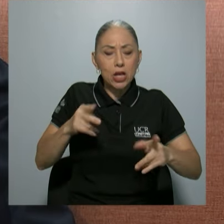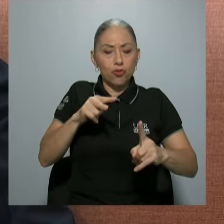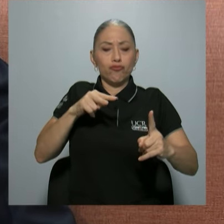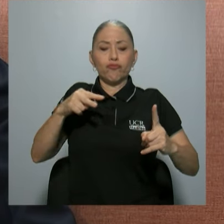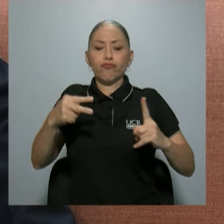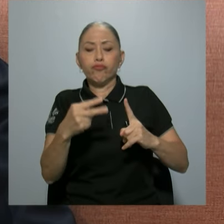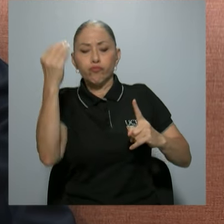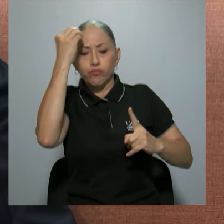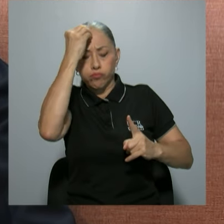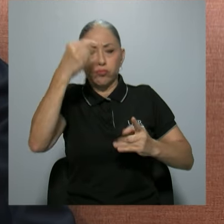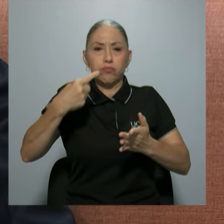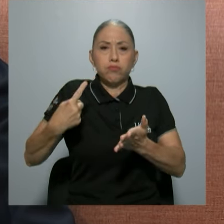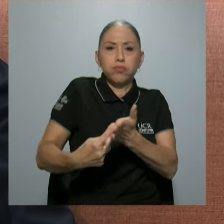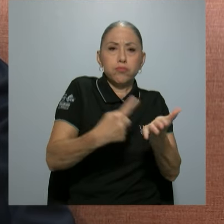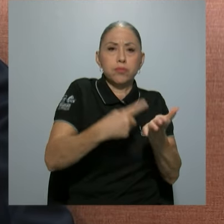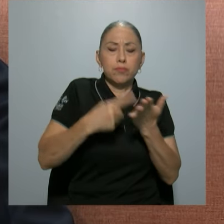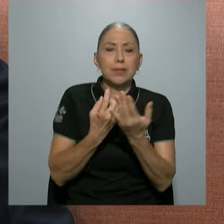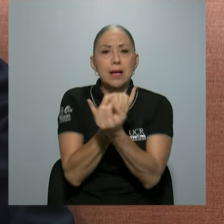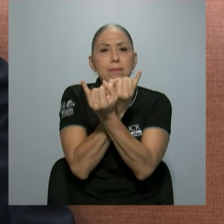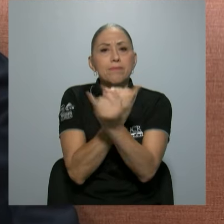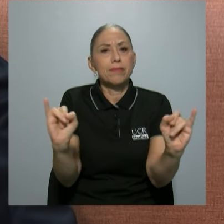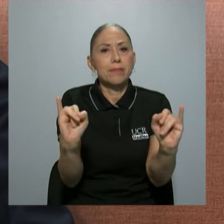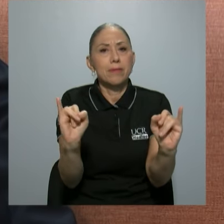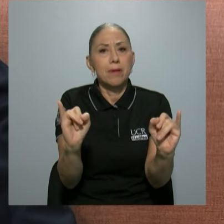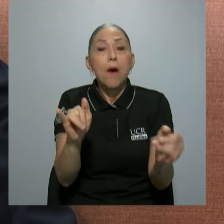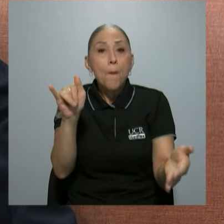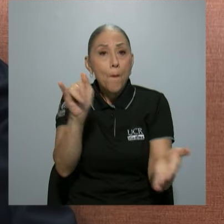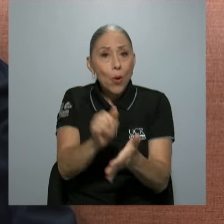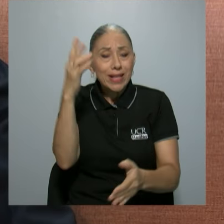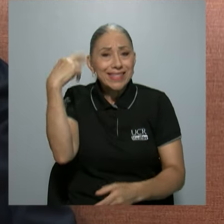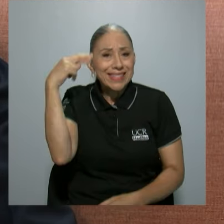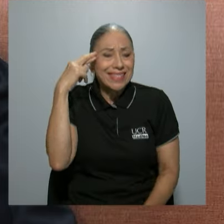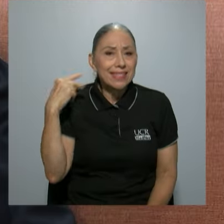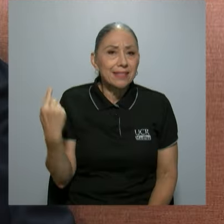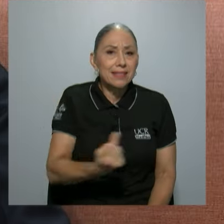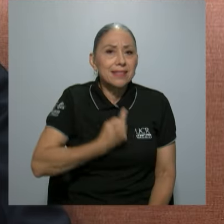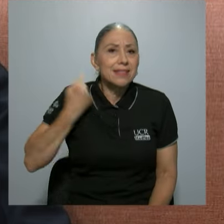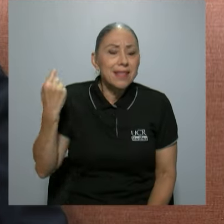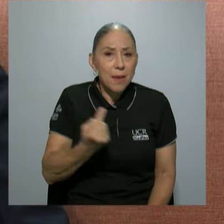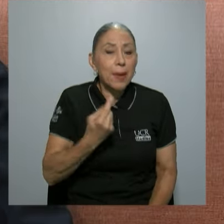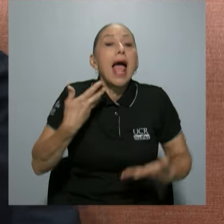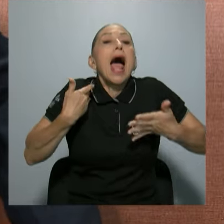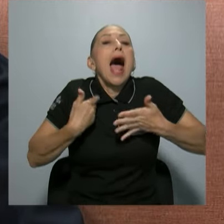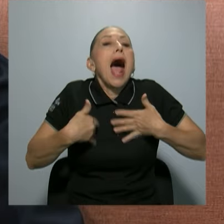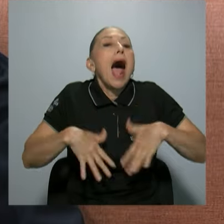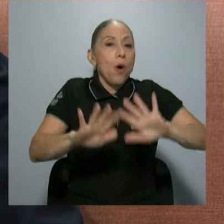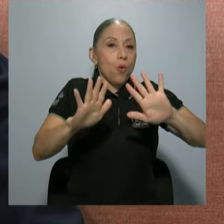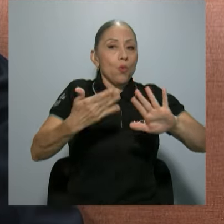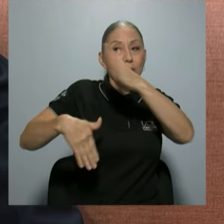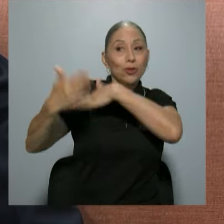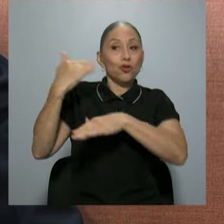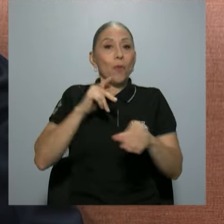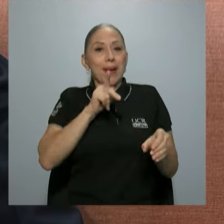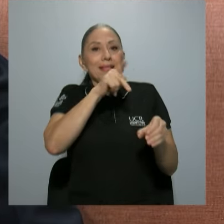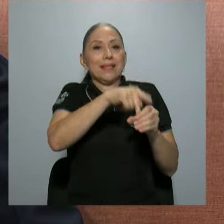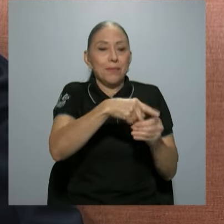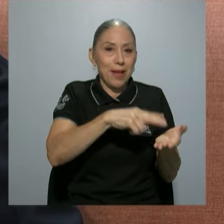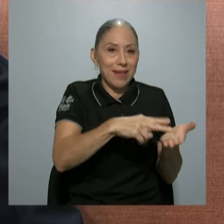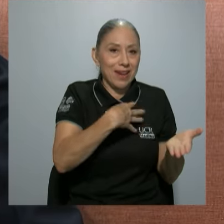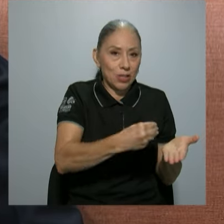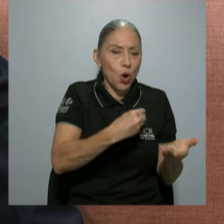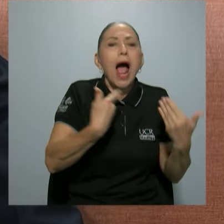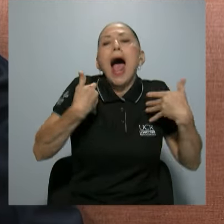independiente, y que precisamente por eso siempre, de alguna forma, aún cuando estuve en Liberación y cuando he estado en